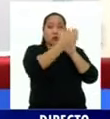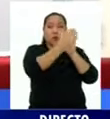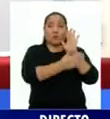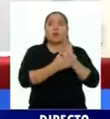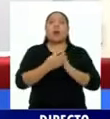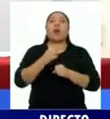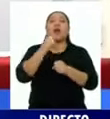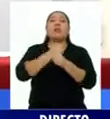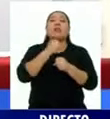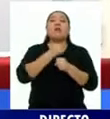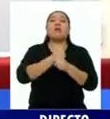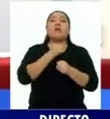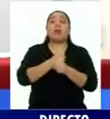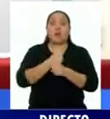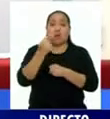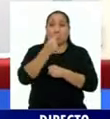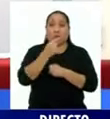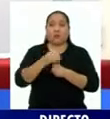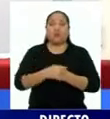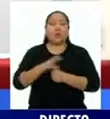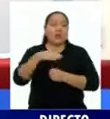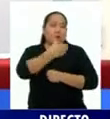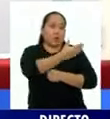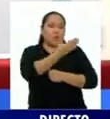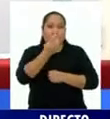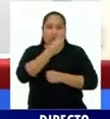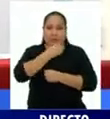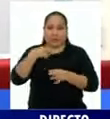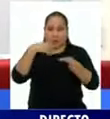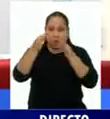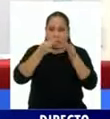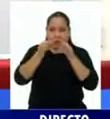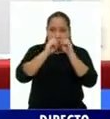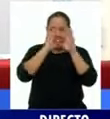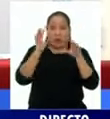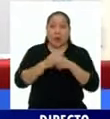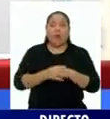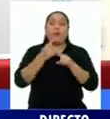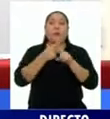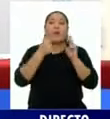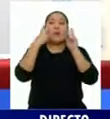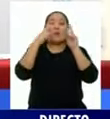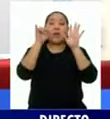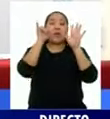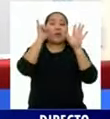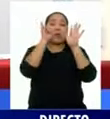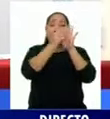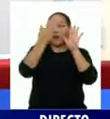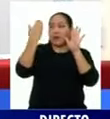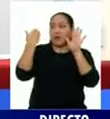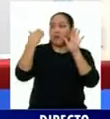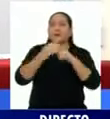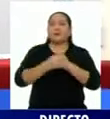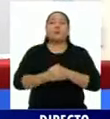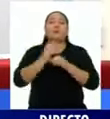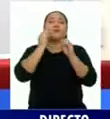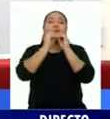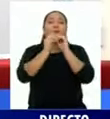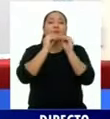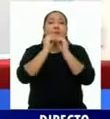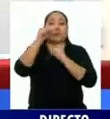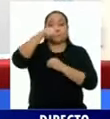hable más detenidamente de esta variable. Más bien quiero decirles, véanlo en la lámina por favor, que la